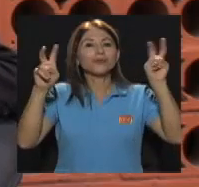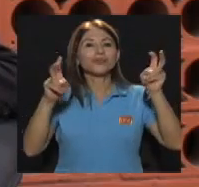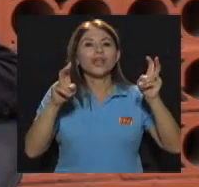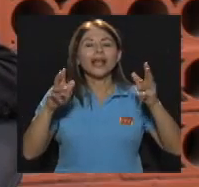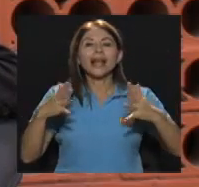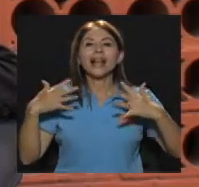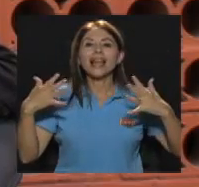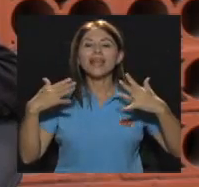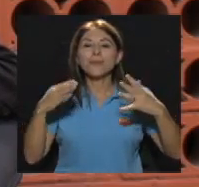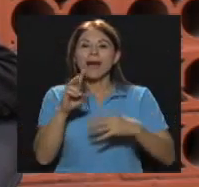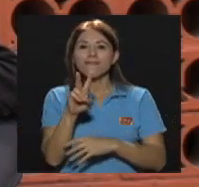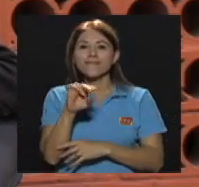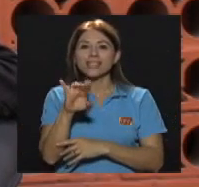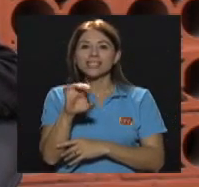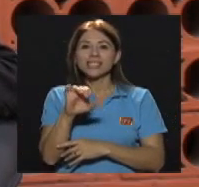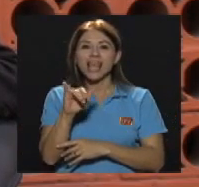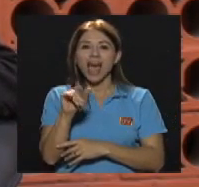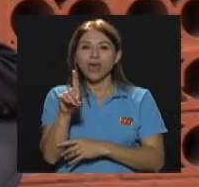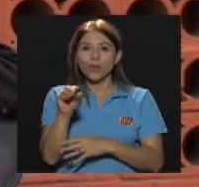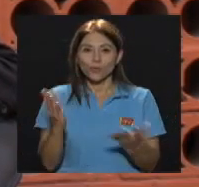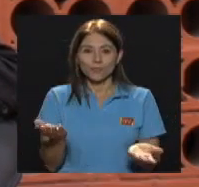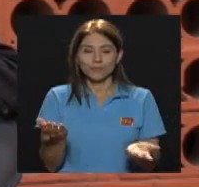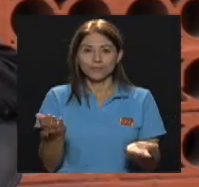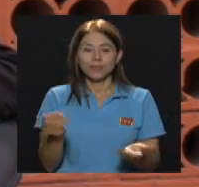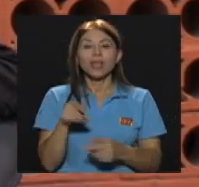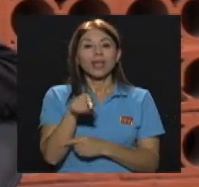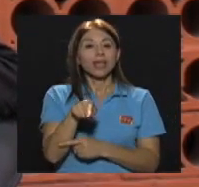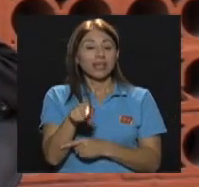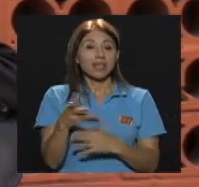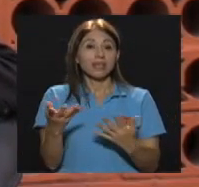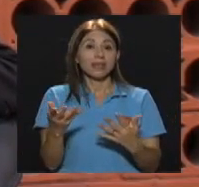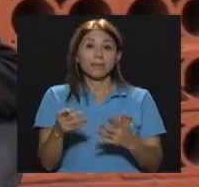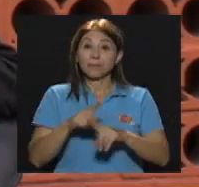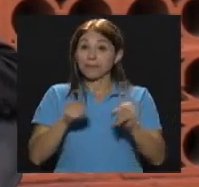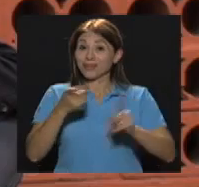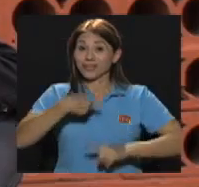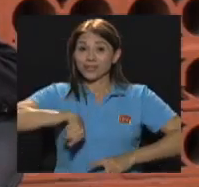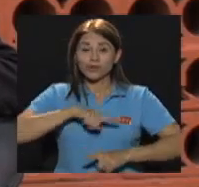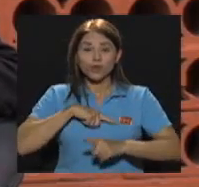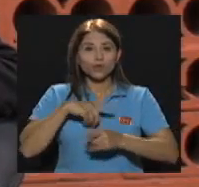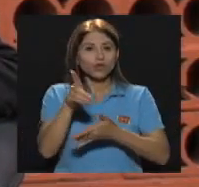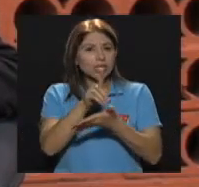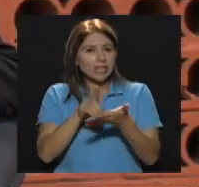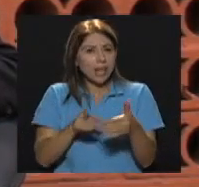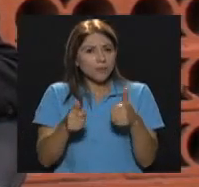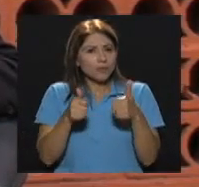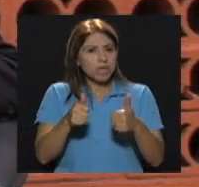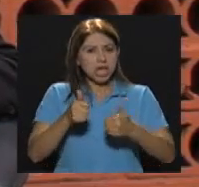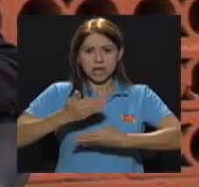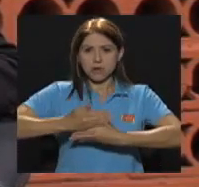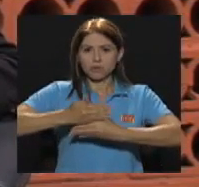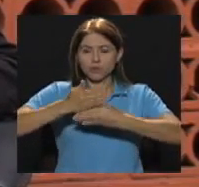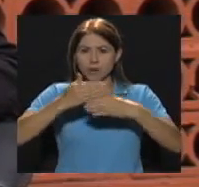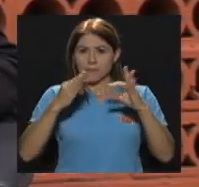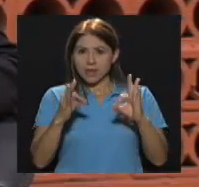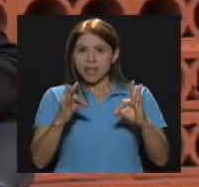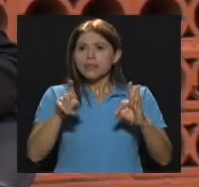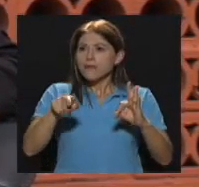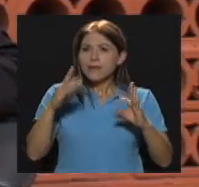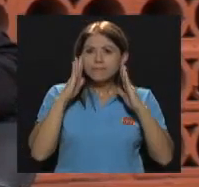¿verdad? Y precisamente el buen diseño, tomando en cuenta el clima, es lo que nos